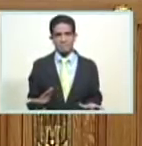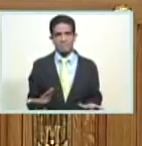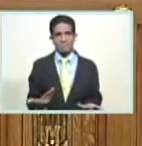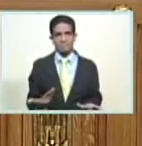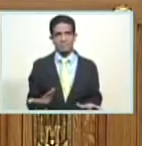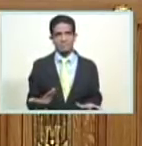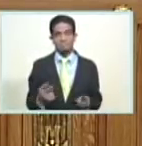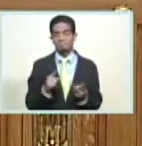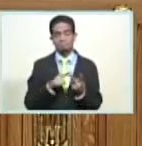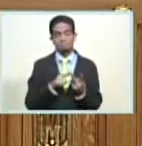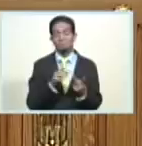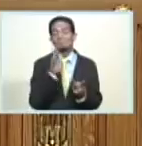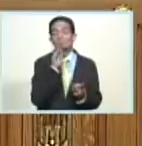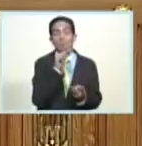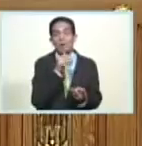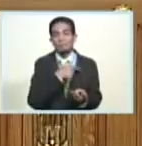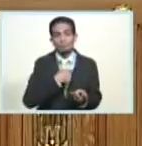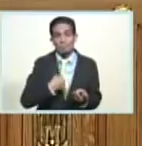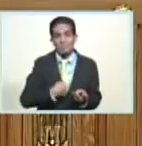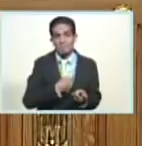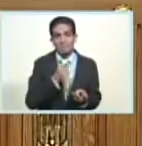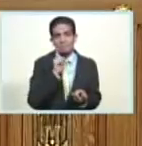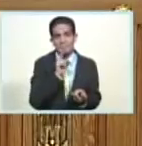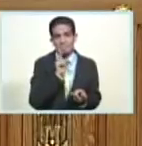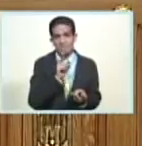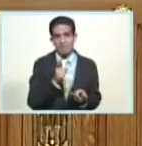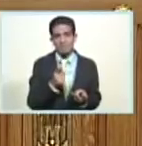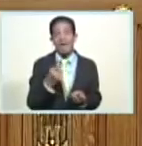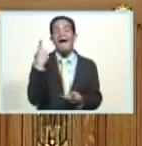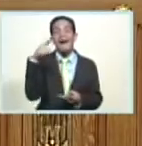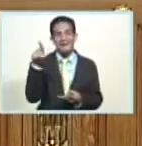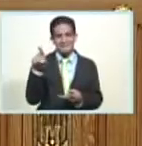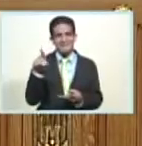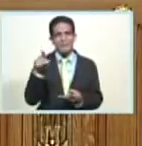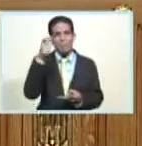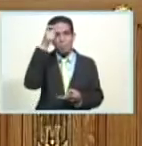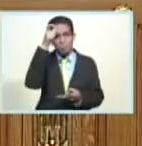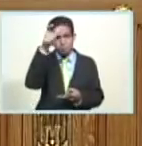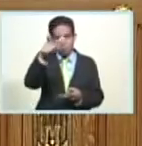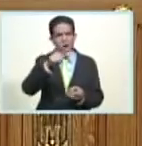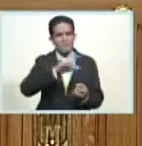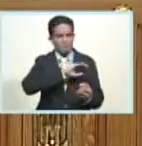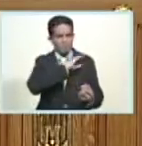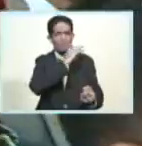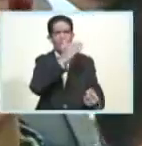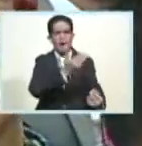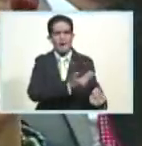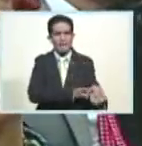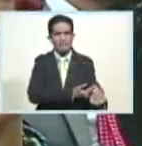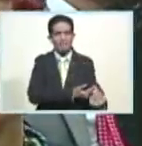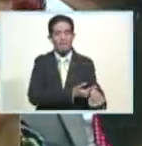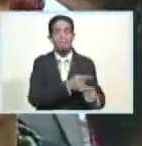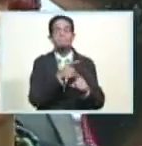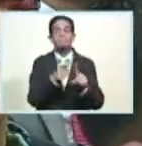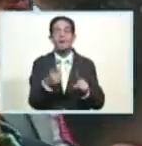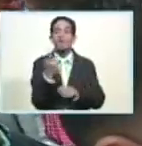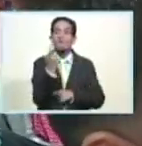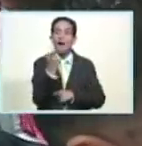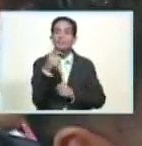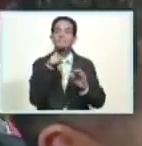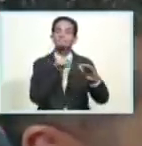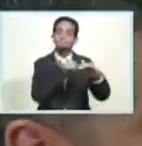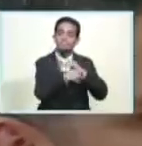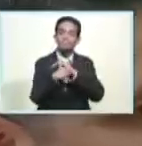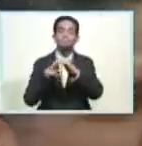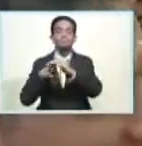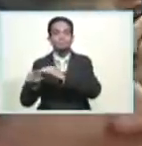como tampoco hay Superman. Hay superpueblo, eso sí hay, bastante superpueblo hay, pero hay que buscarlo,